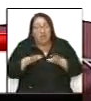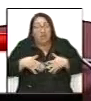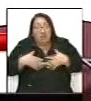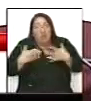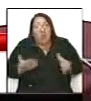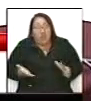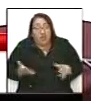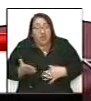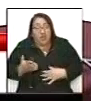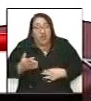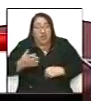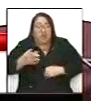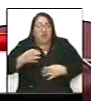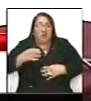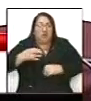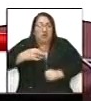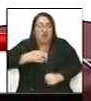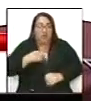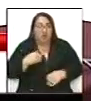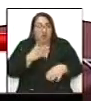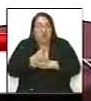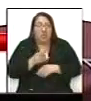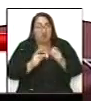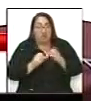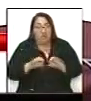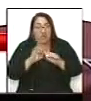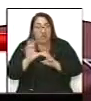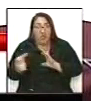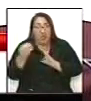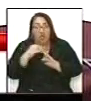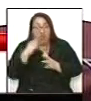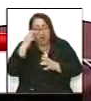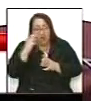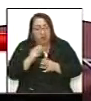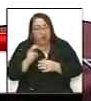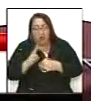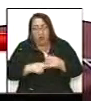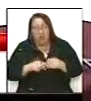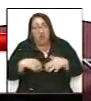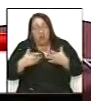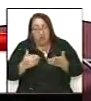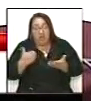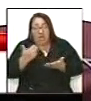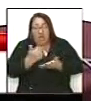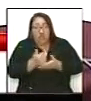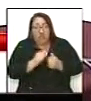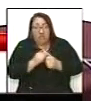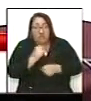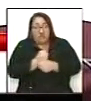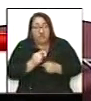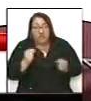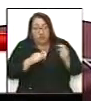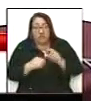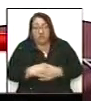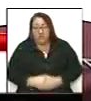posibilidad del ingreso de personalidades no adscritas a la política y que puedan contribuir con su